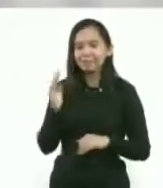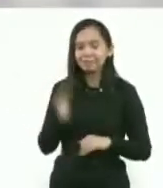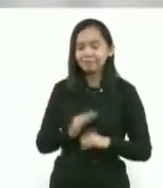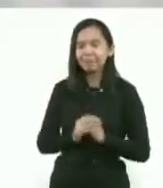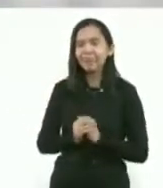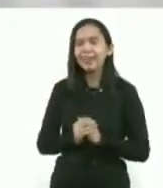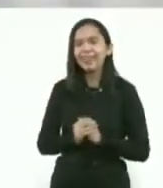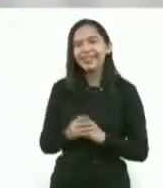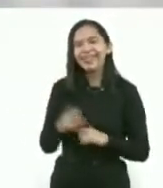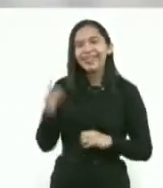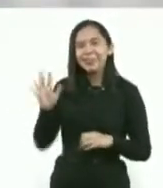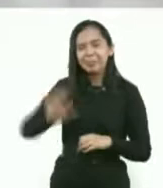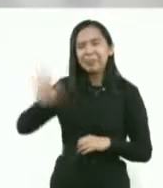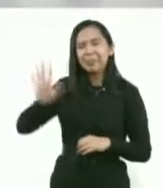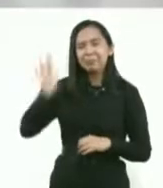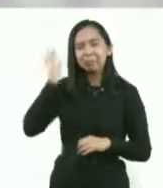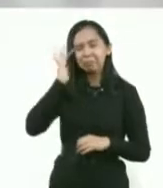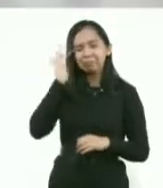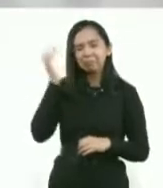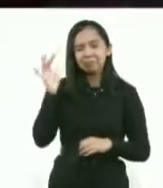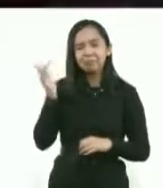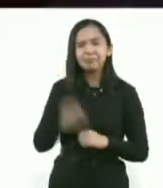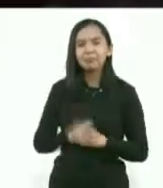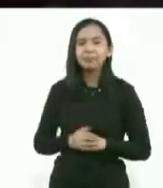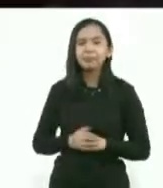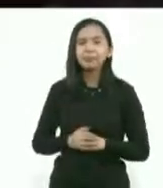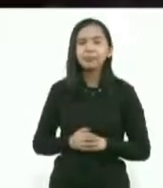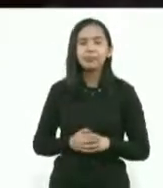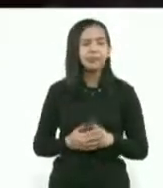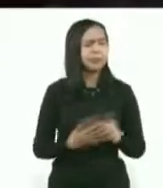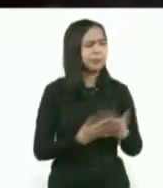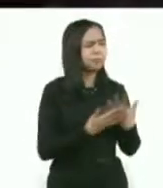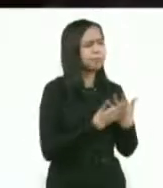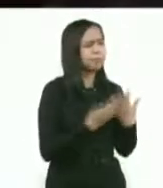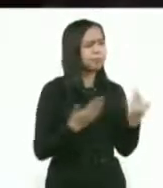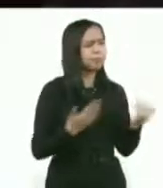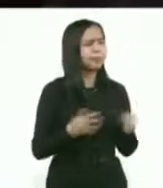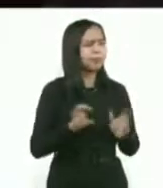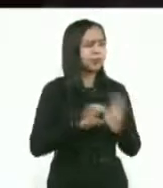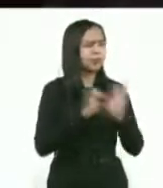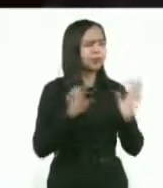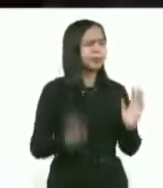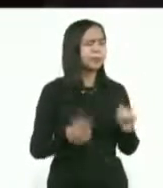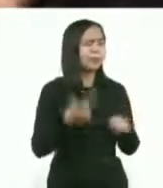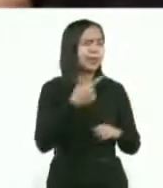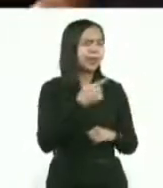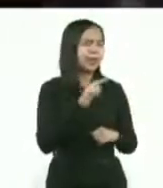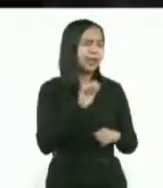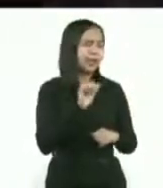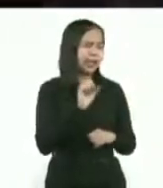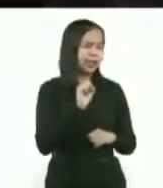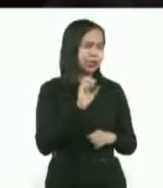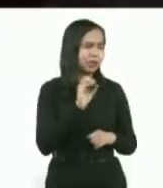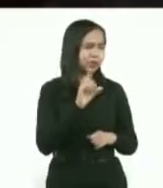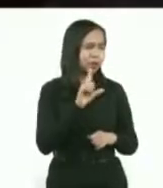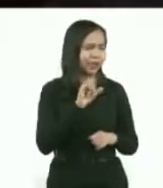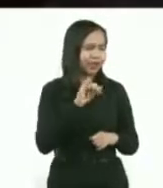Ese sí son un dolor de cabeza. Ahora, bueno, esta gasolinera o gasolinería, no sé cuál sea el término